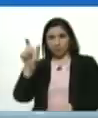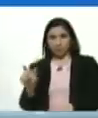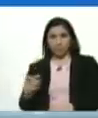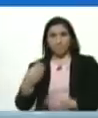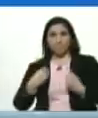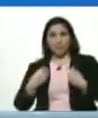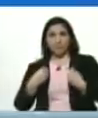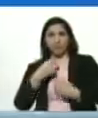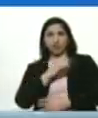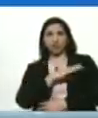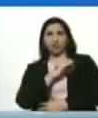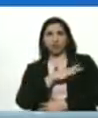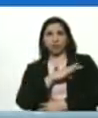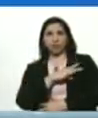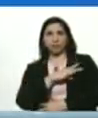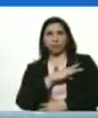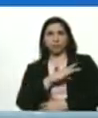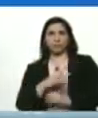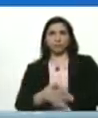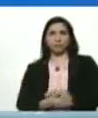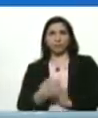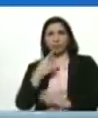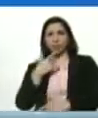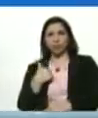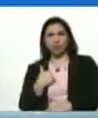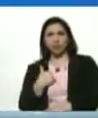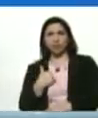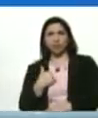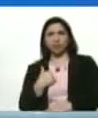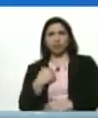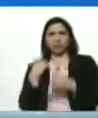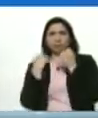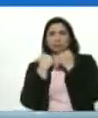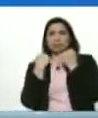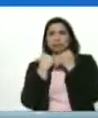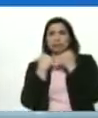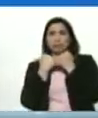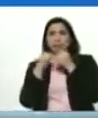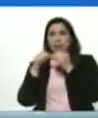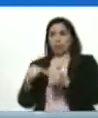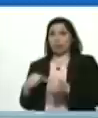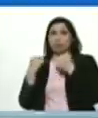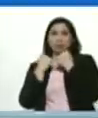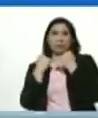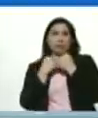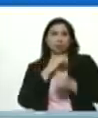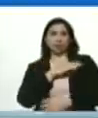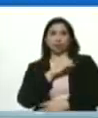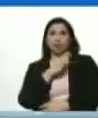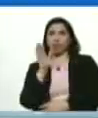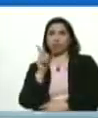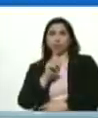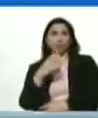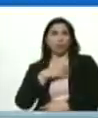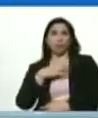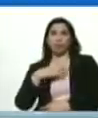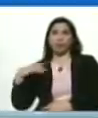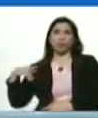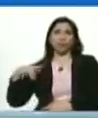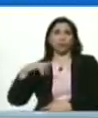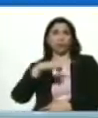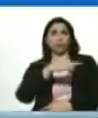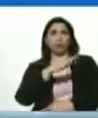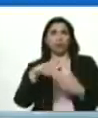chile es decir me quedé atrapada aquí en chile no hay vuelo por ningún lado no puedo salir